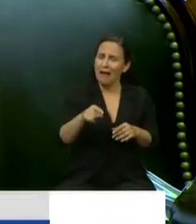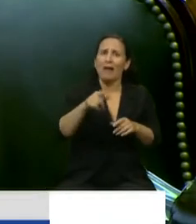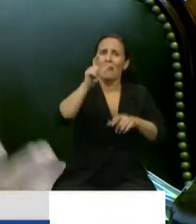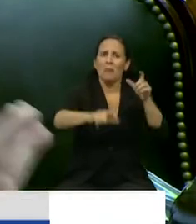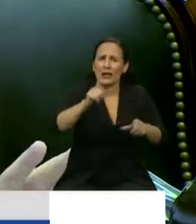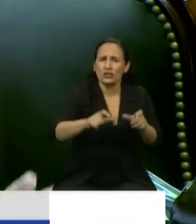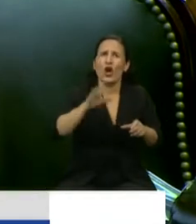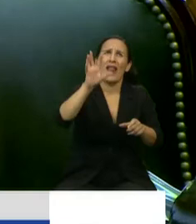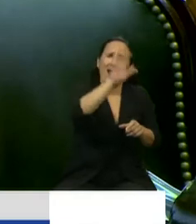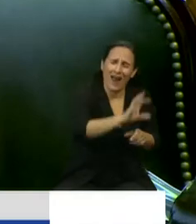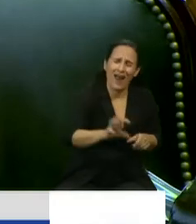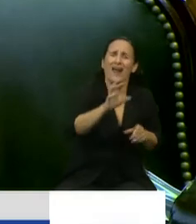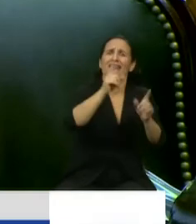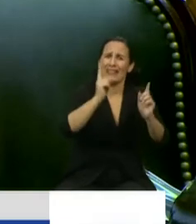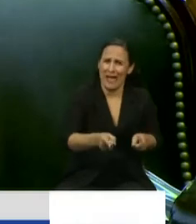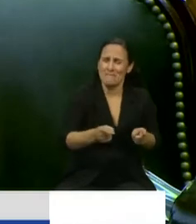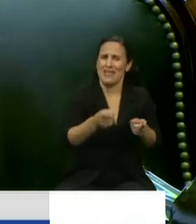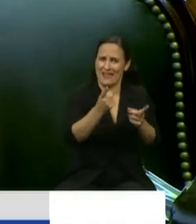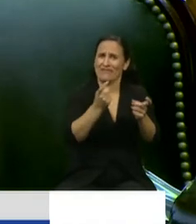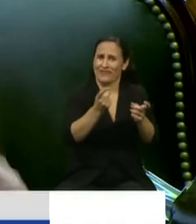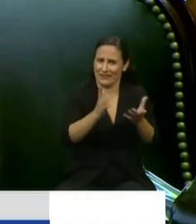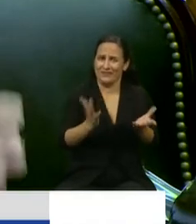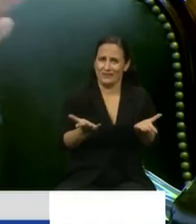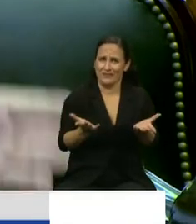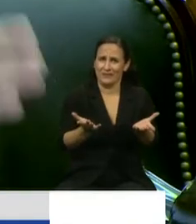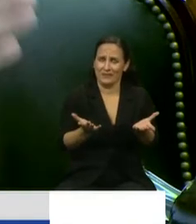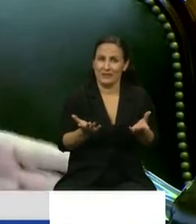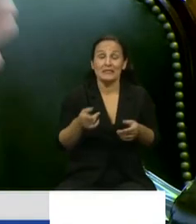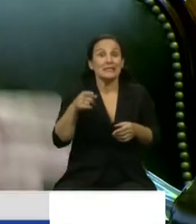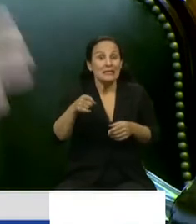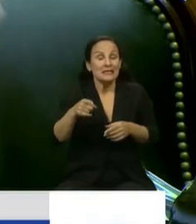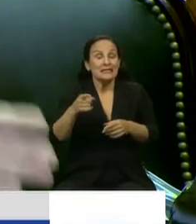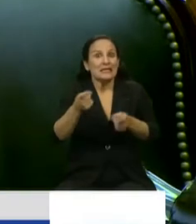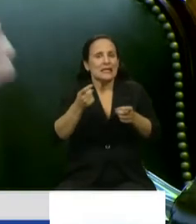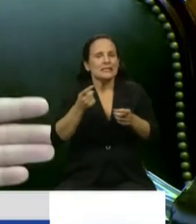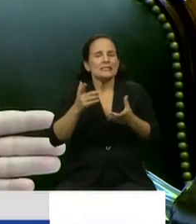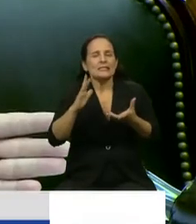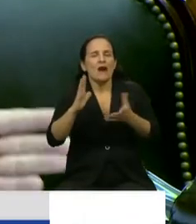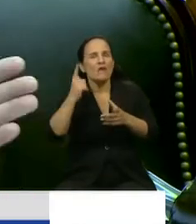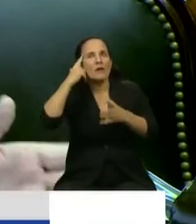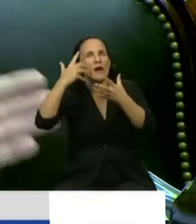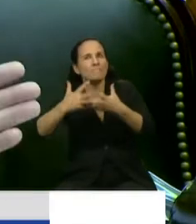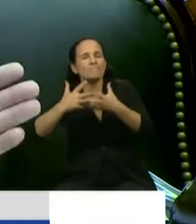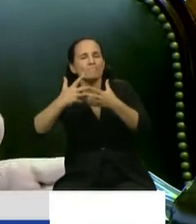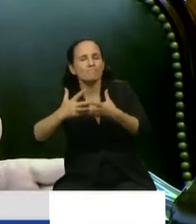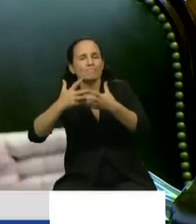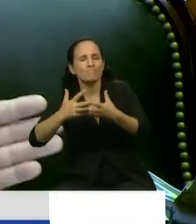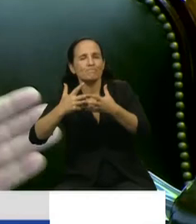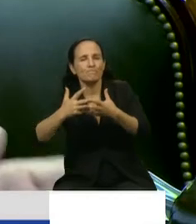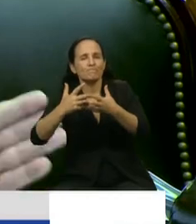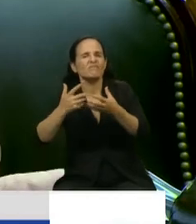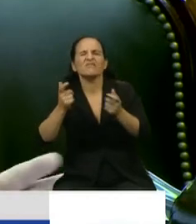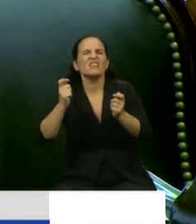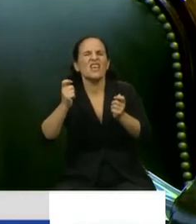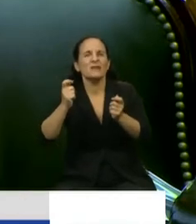en el interior también. Y necesitamos que eso sea parte de una reflexión que tiene que tener el